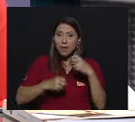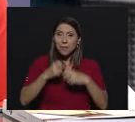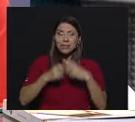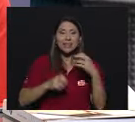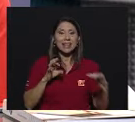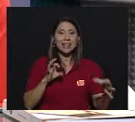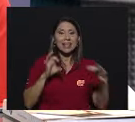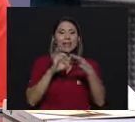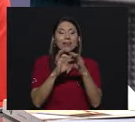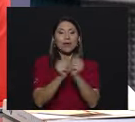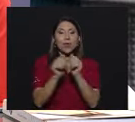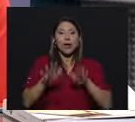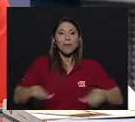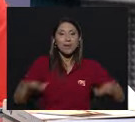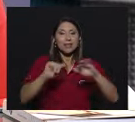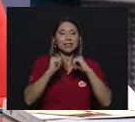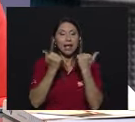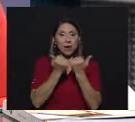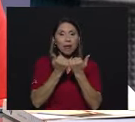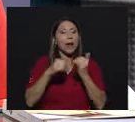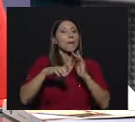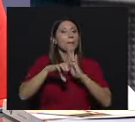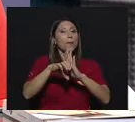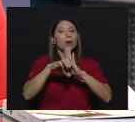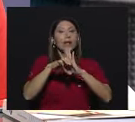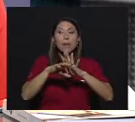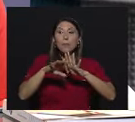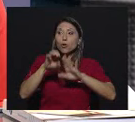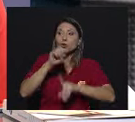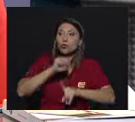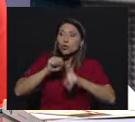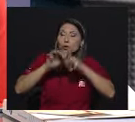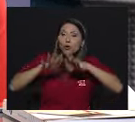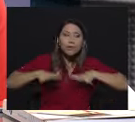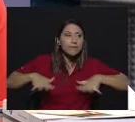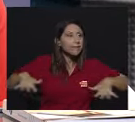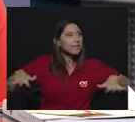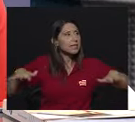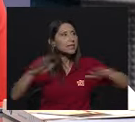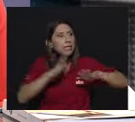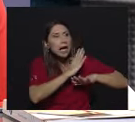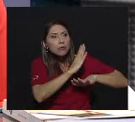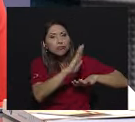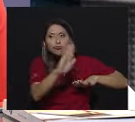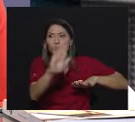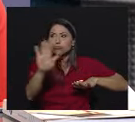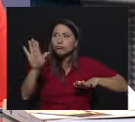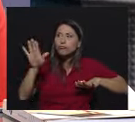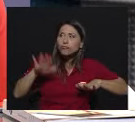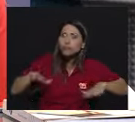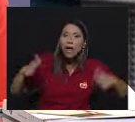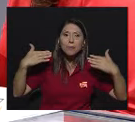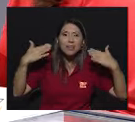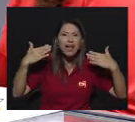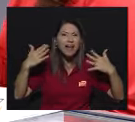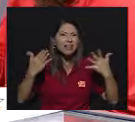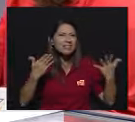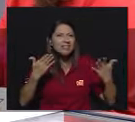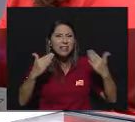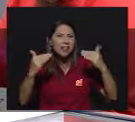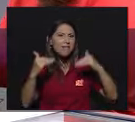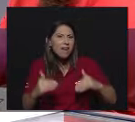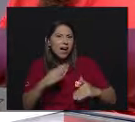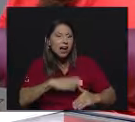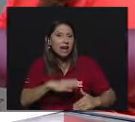tienen que ver con esos ambientes de aula. Por ejemplo, condiciones físicas y ambientales de baja calidad,